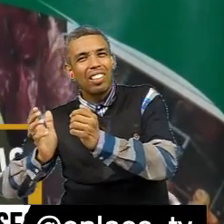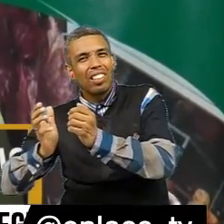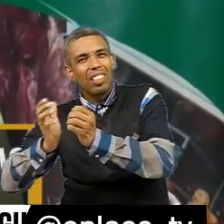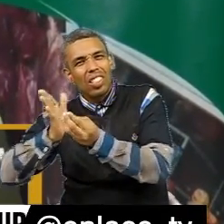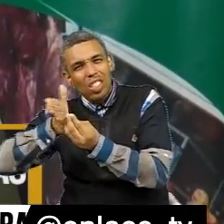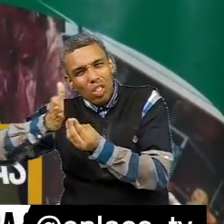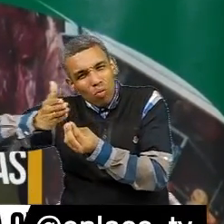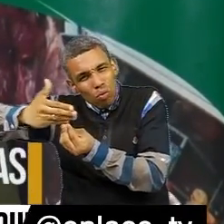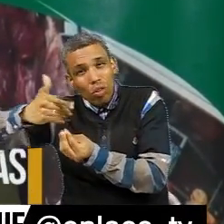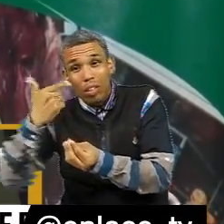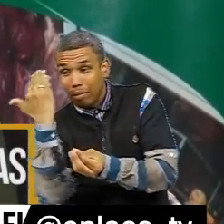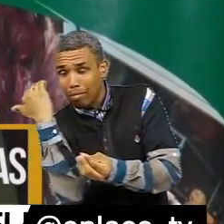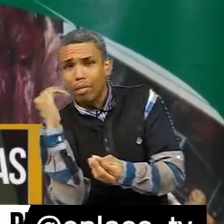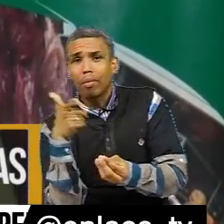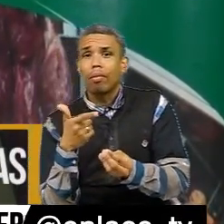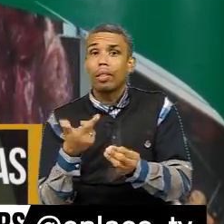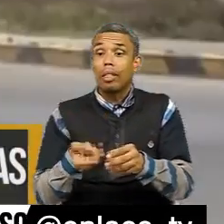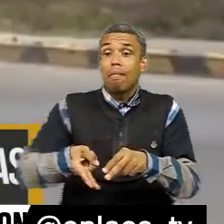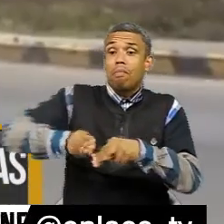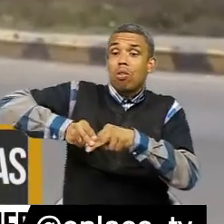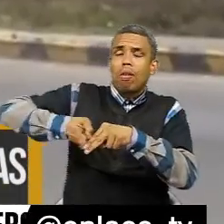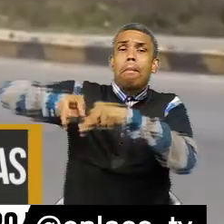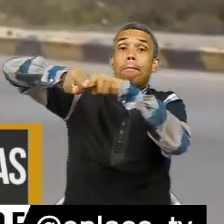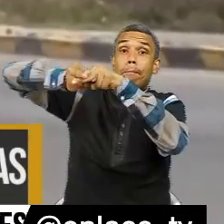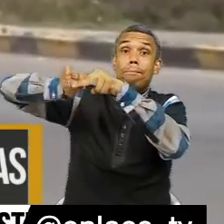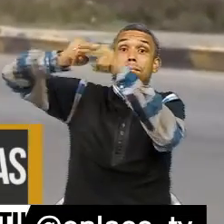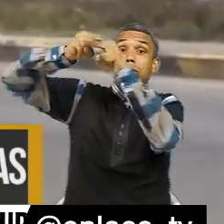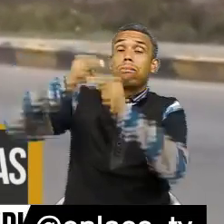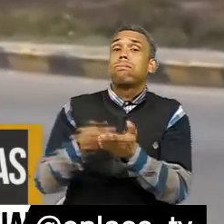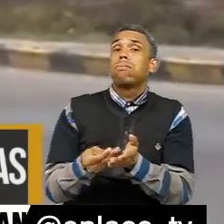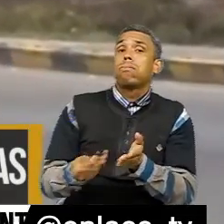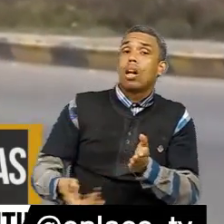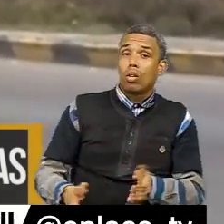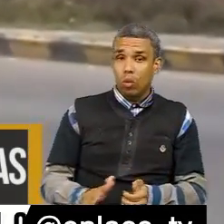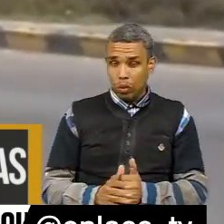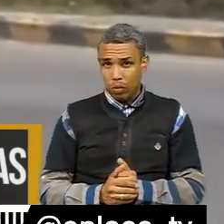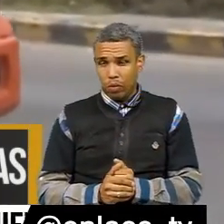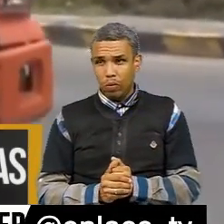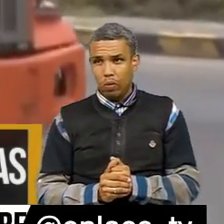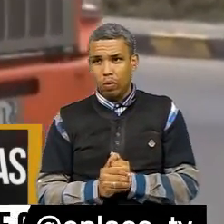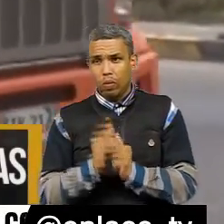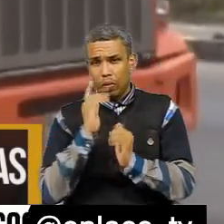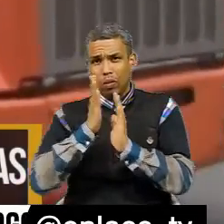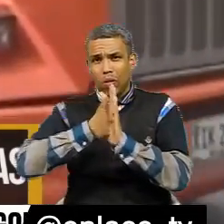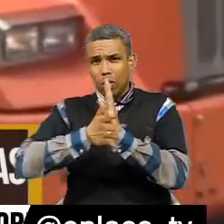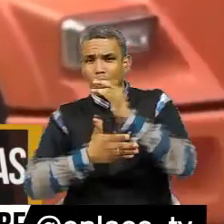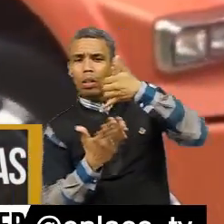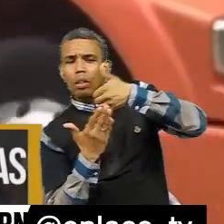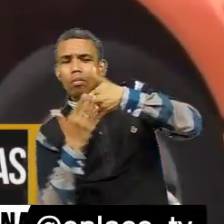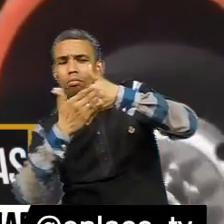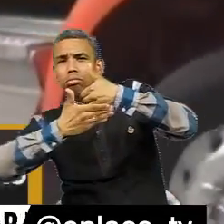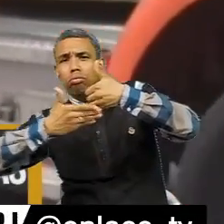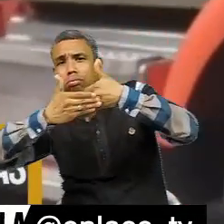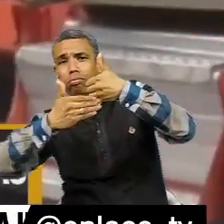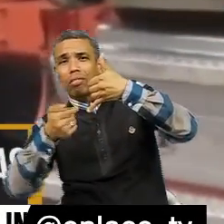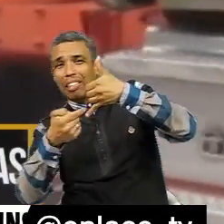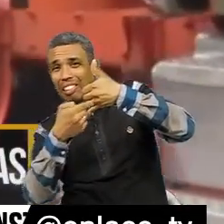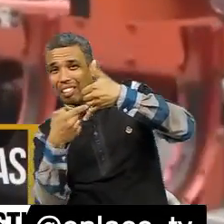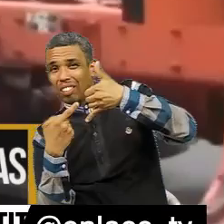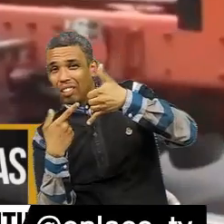días a decir hoy por hoy. Camioneros que transportan productos desde el altiplano cundiboyacense hasta el puerto petrolero no han